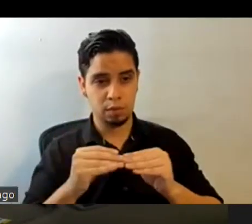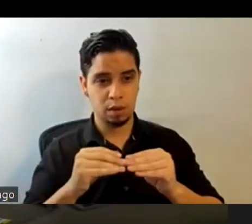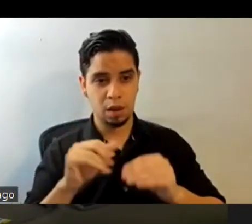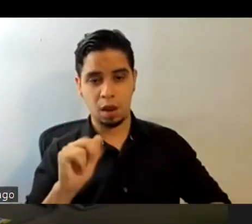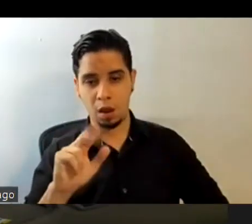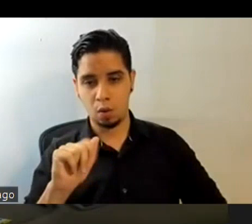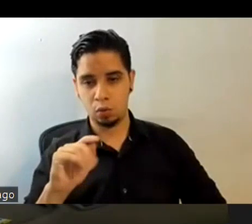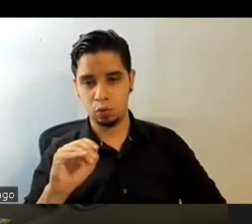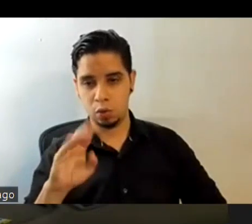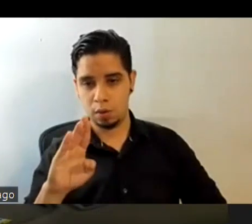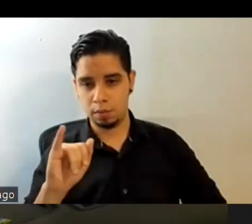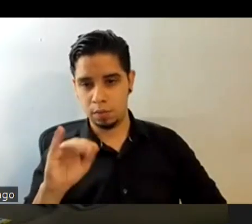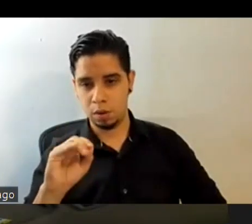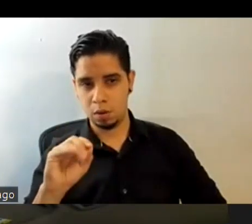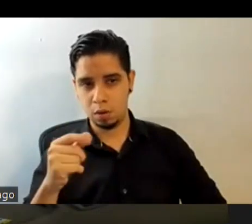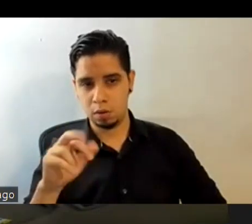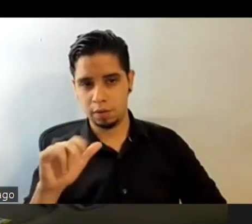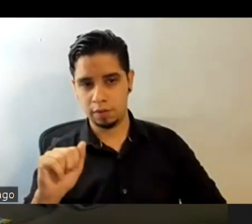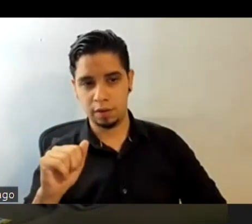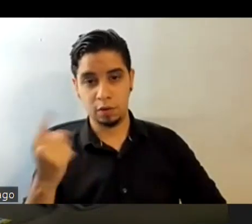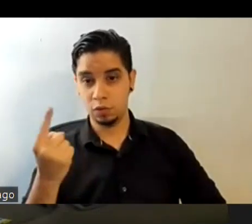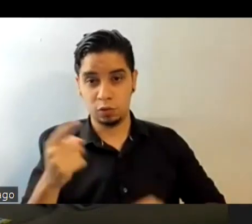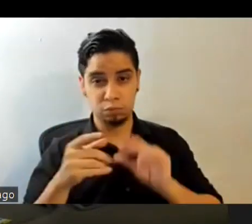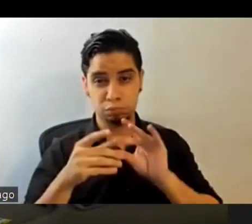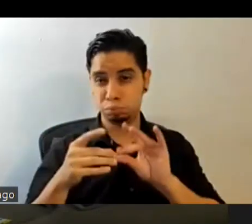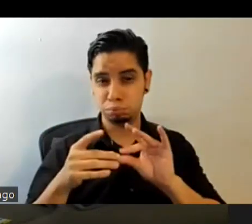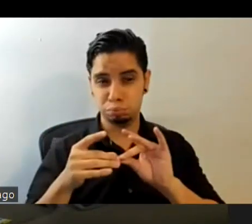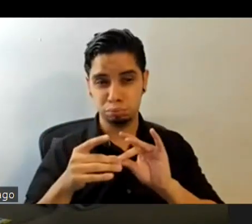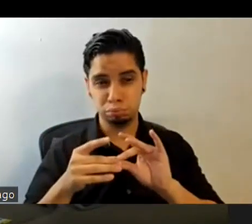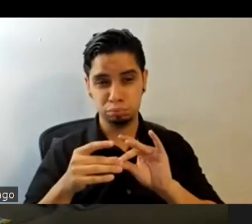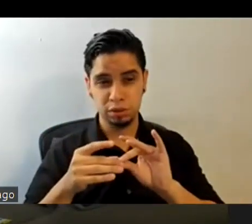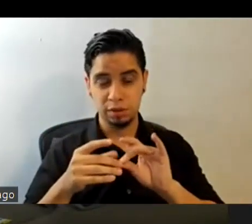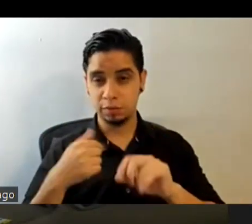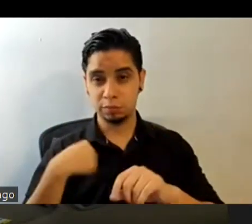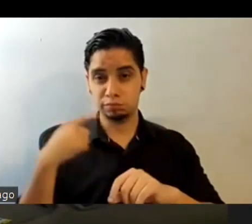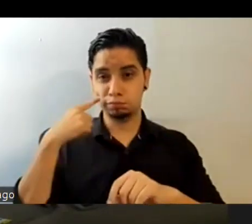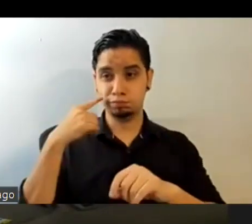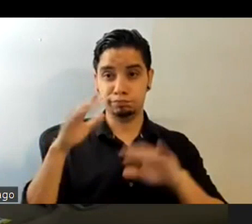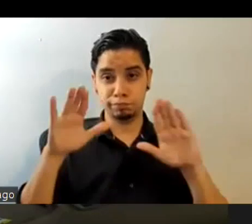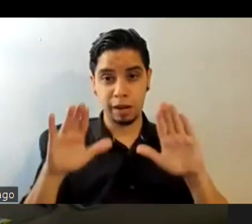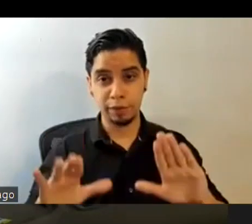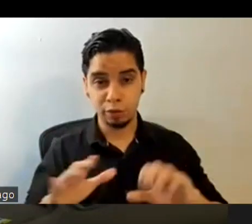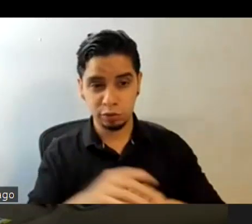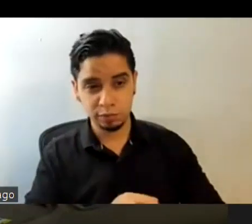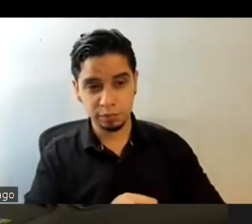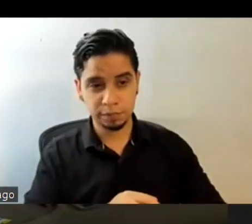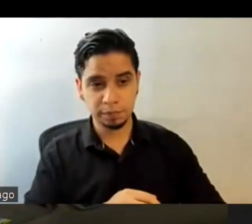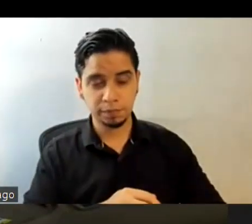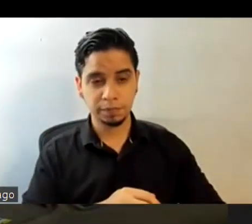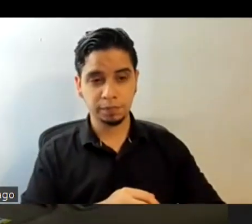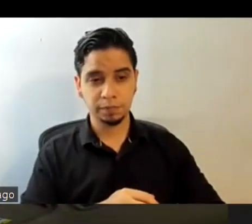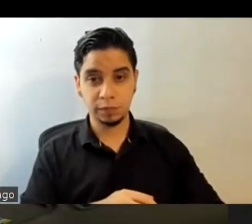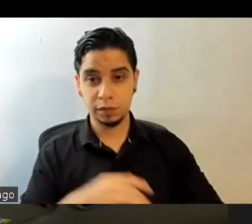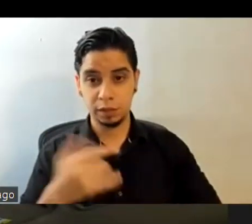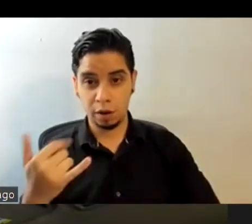autobiografía, porque Sí. solamente el contarlo me Sí. parece extraordinario. Ujú. Y